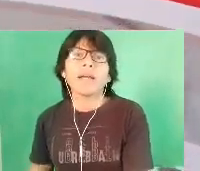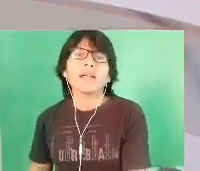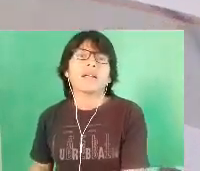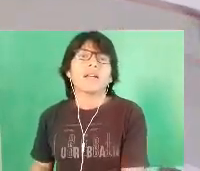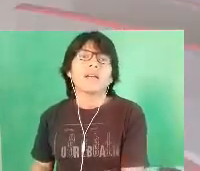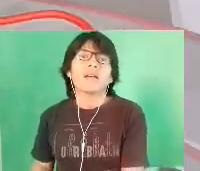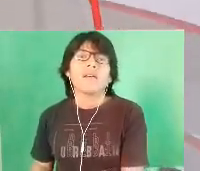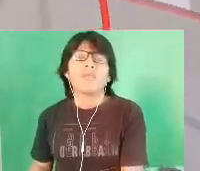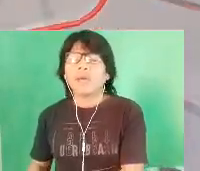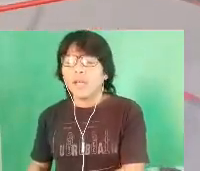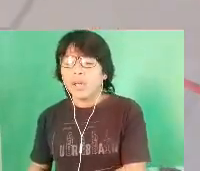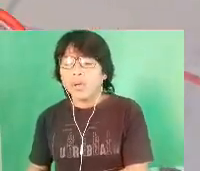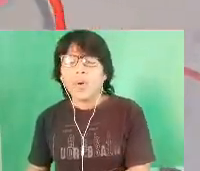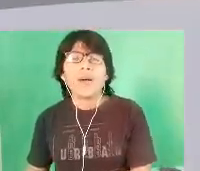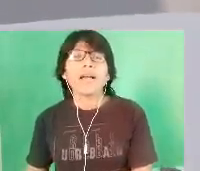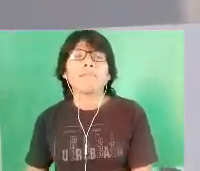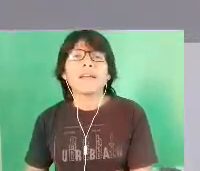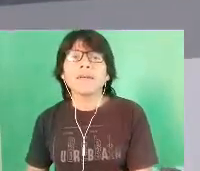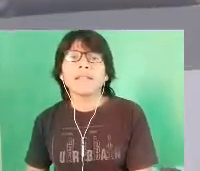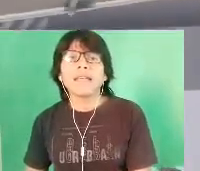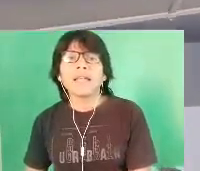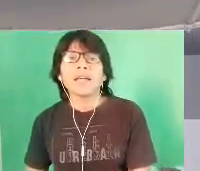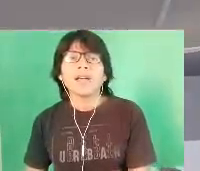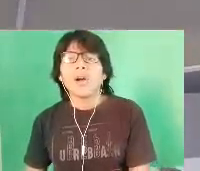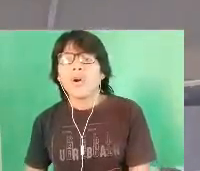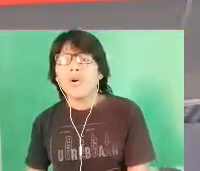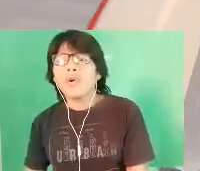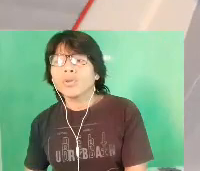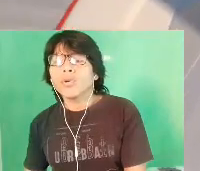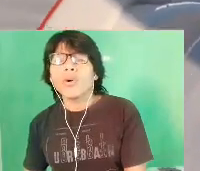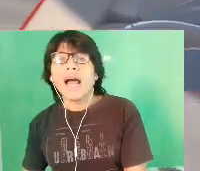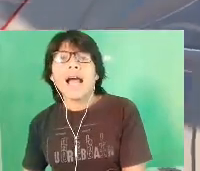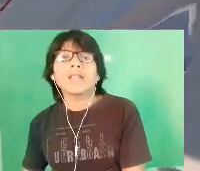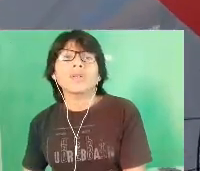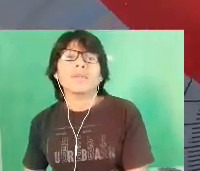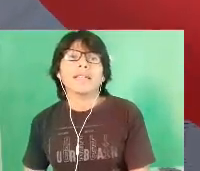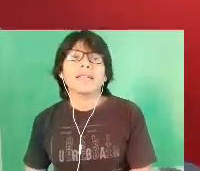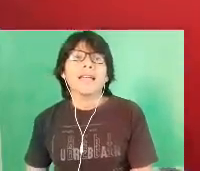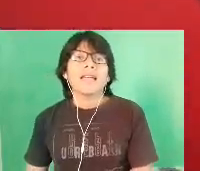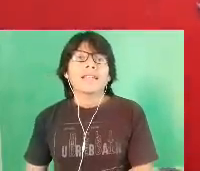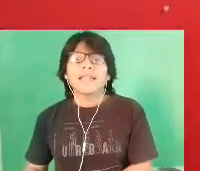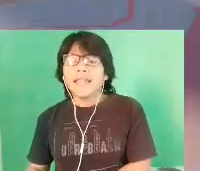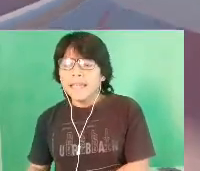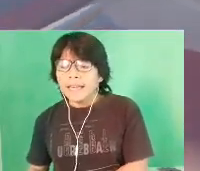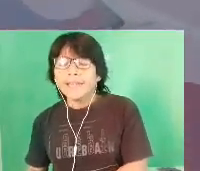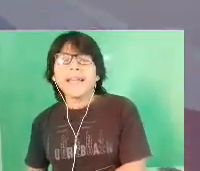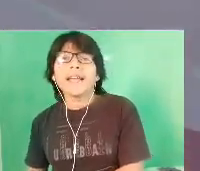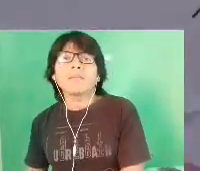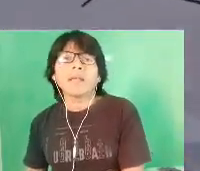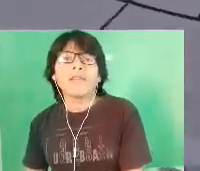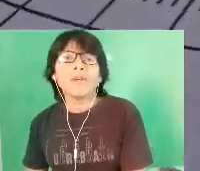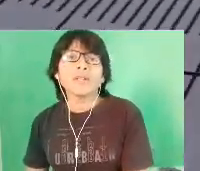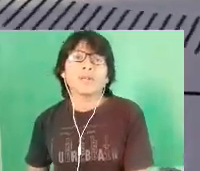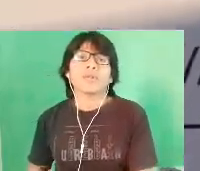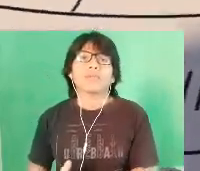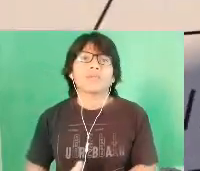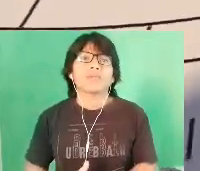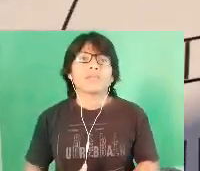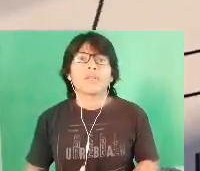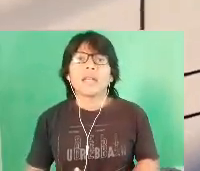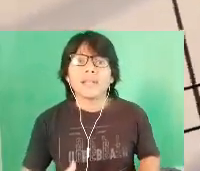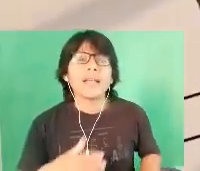del PRIAN, porque no van a permitir otro año más sin que tengan